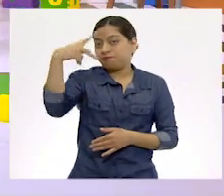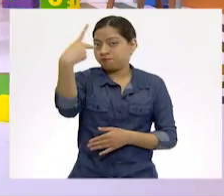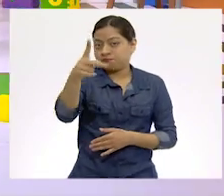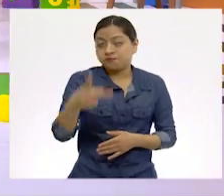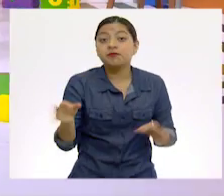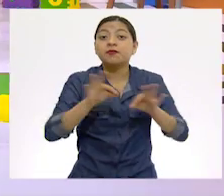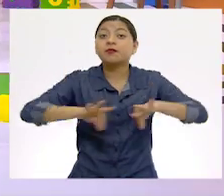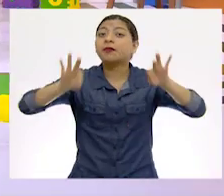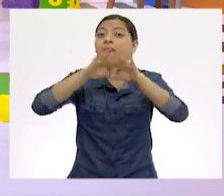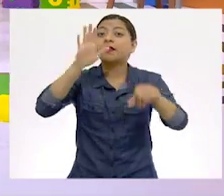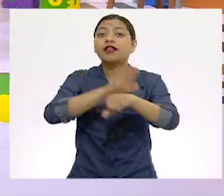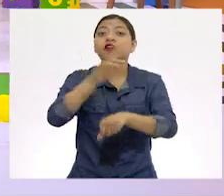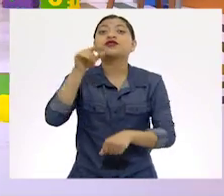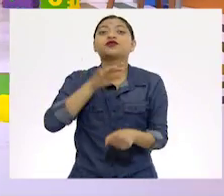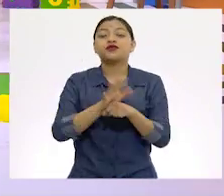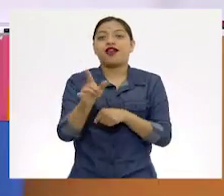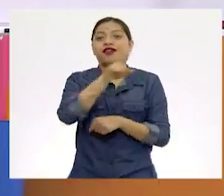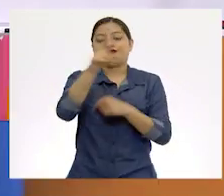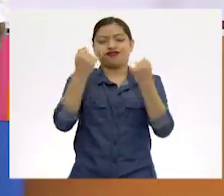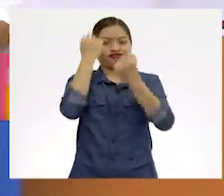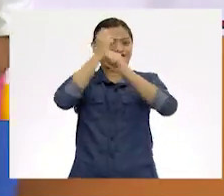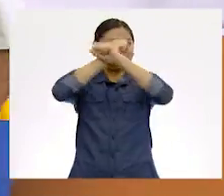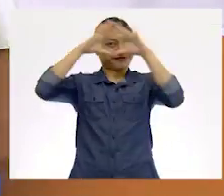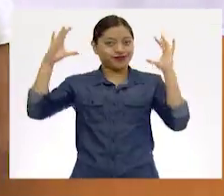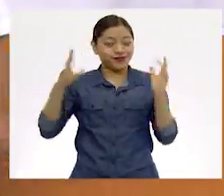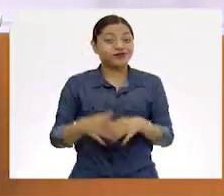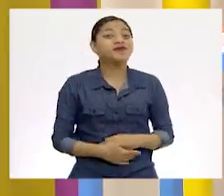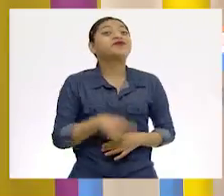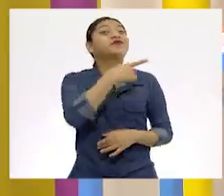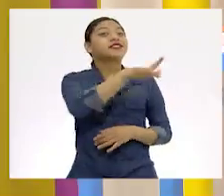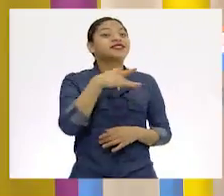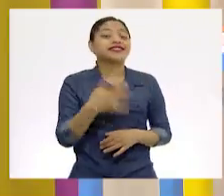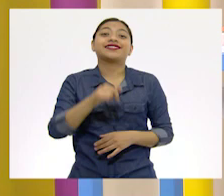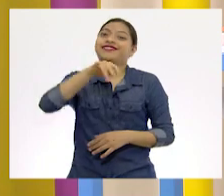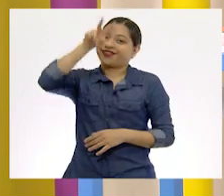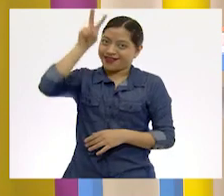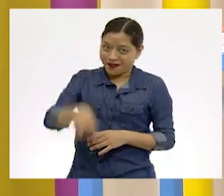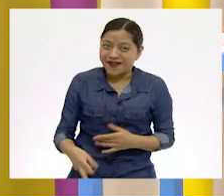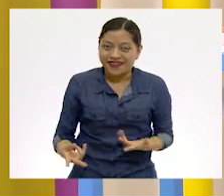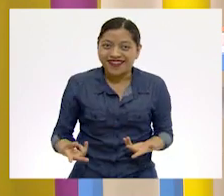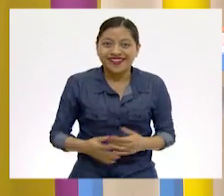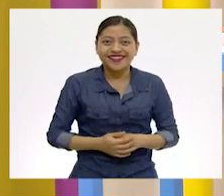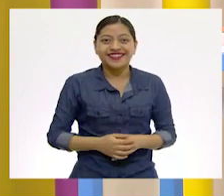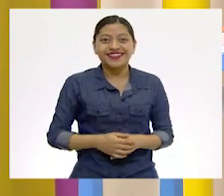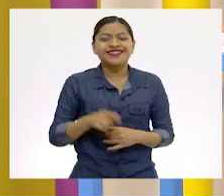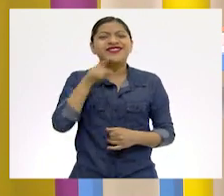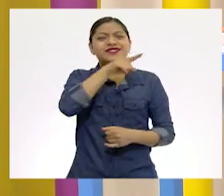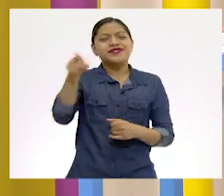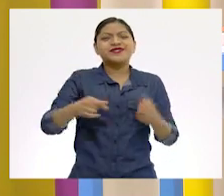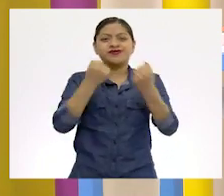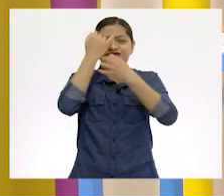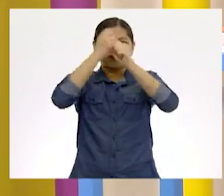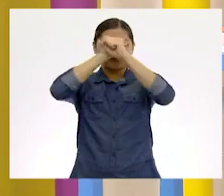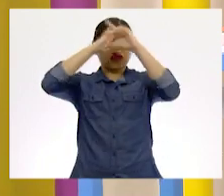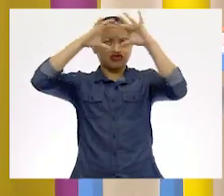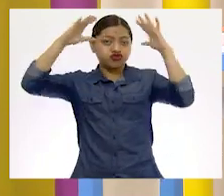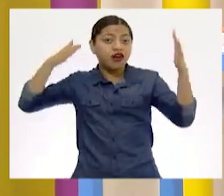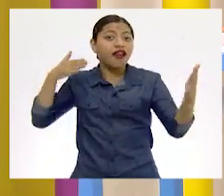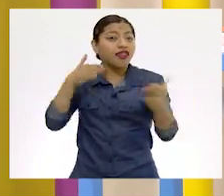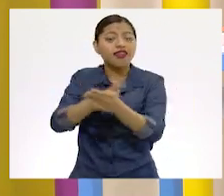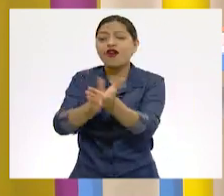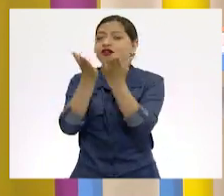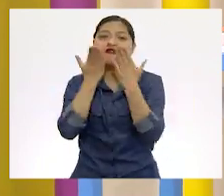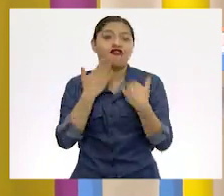es que echen a andar su imaginación. ¿Cómo ves, Eric? Así es. Recuerden, niñas y niños, que la imaginación no tiene límites, y